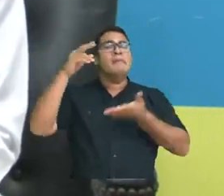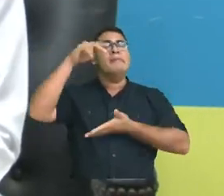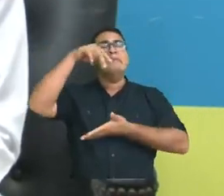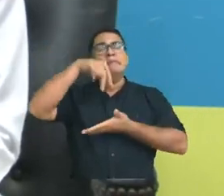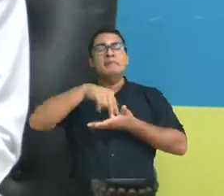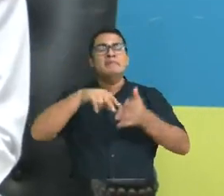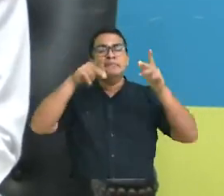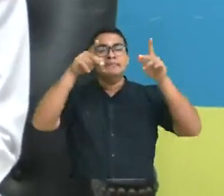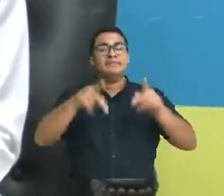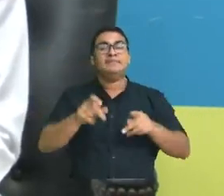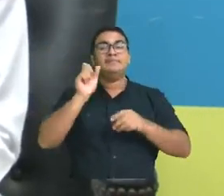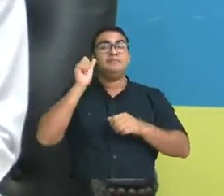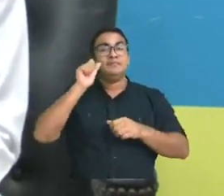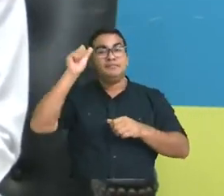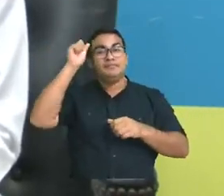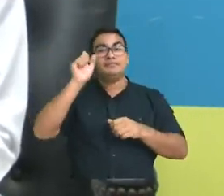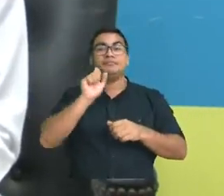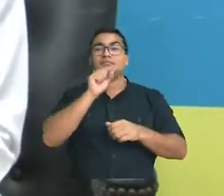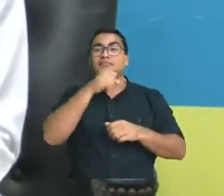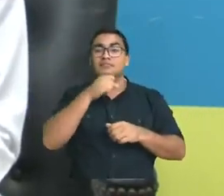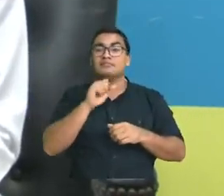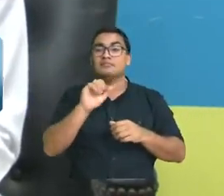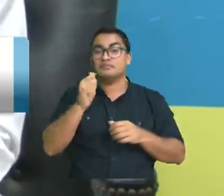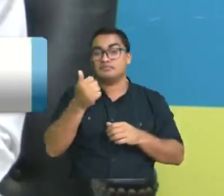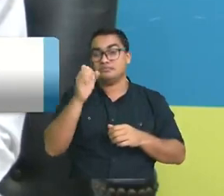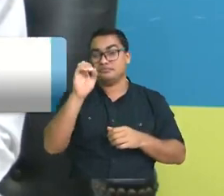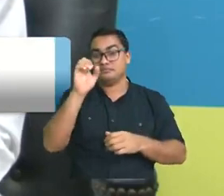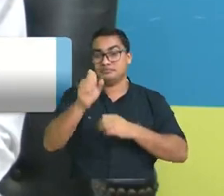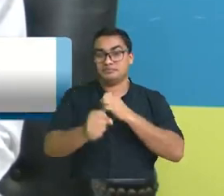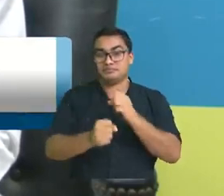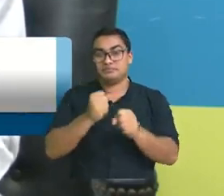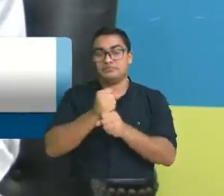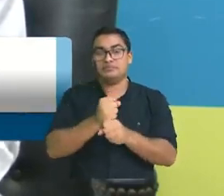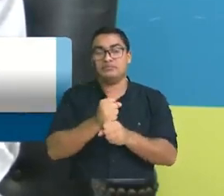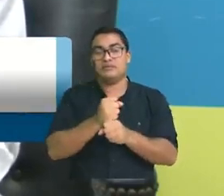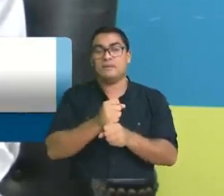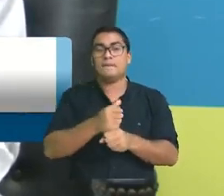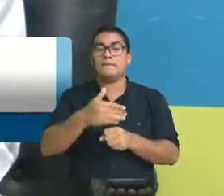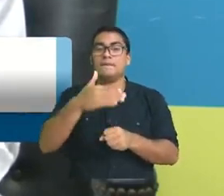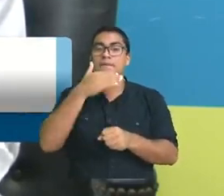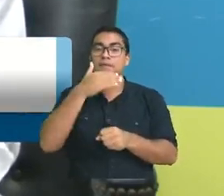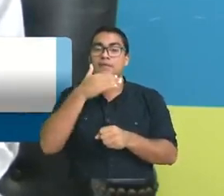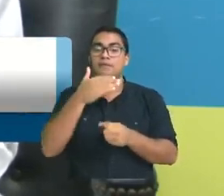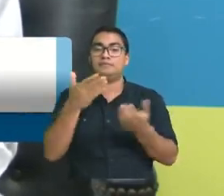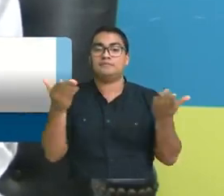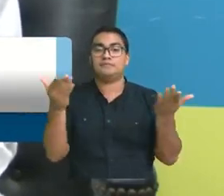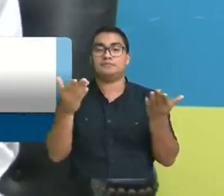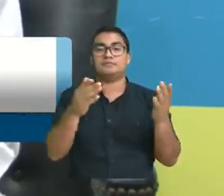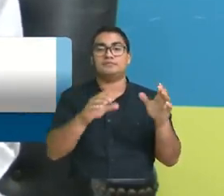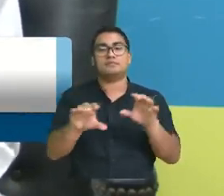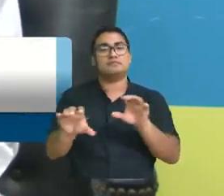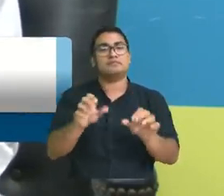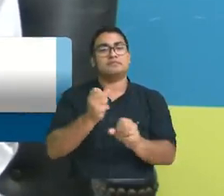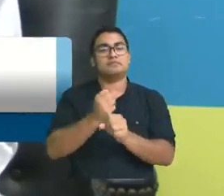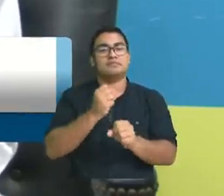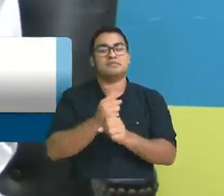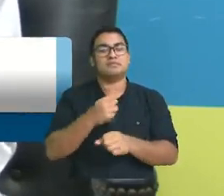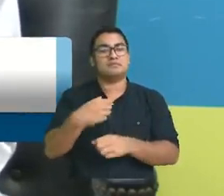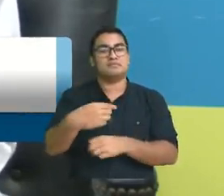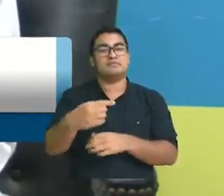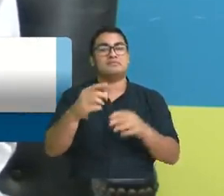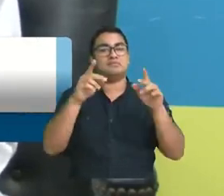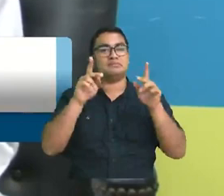personas adultas mayores de 60 años y pues dificulta la actividad cotidiana del